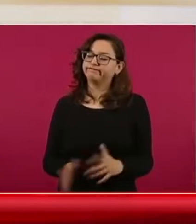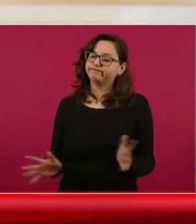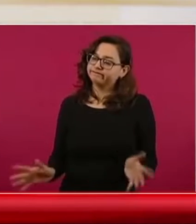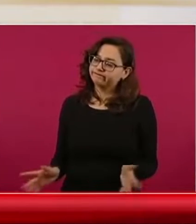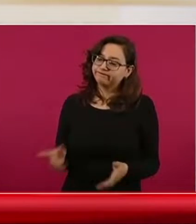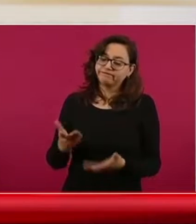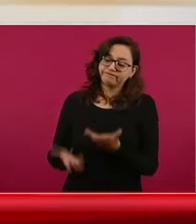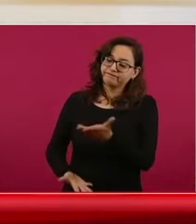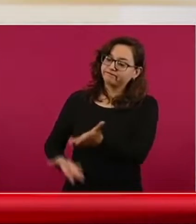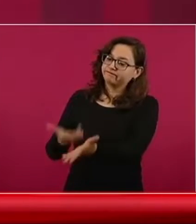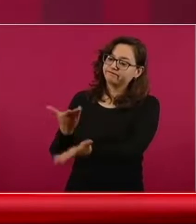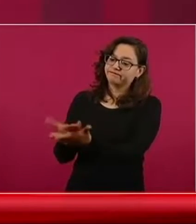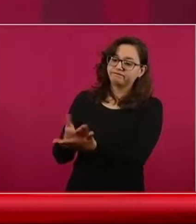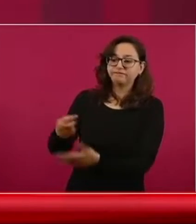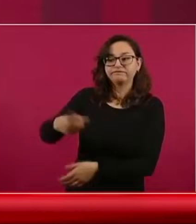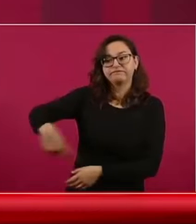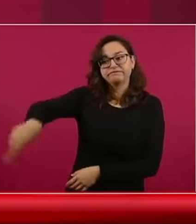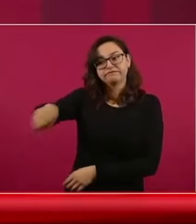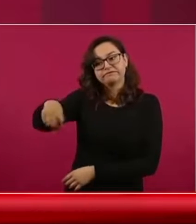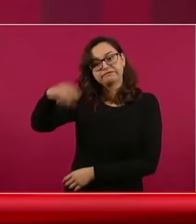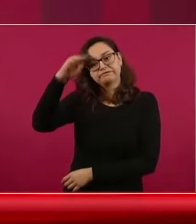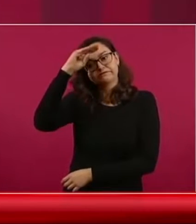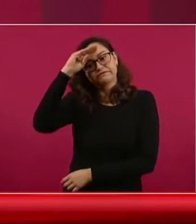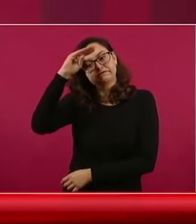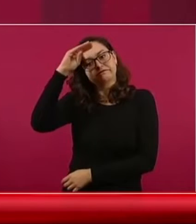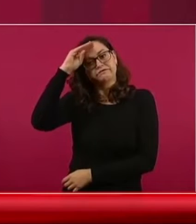analizando. Nosotros vamos